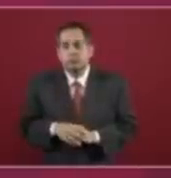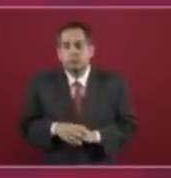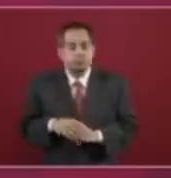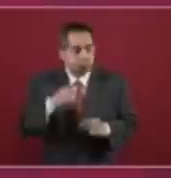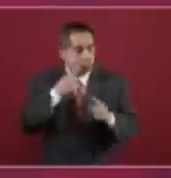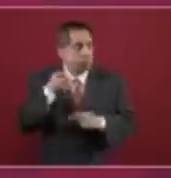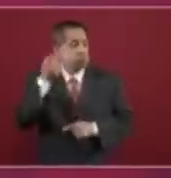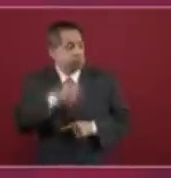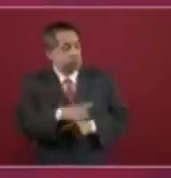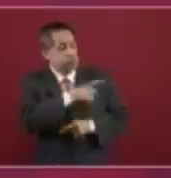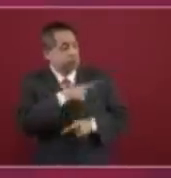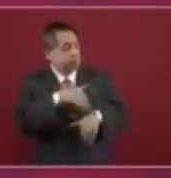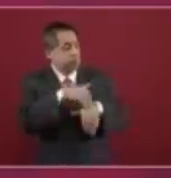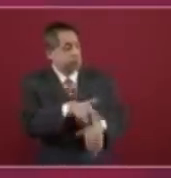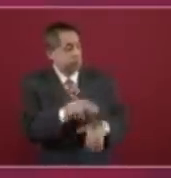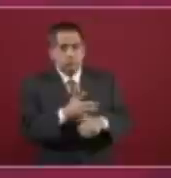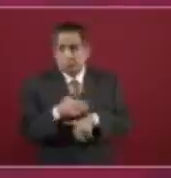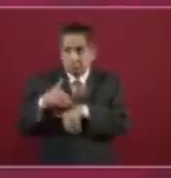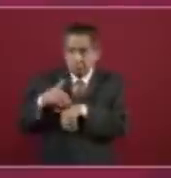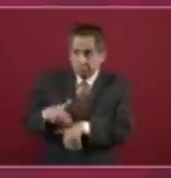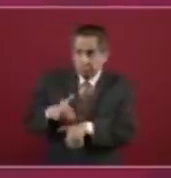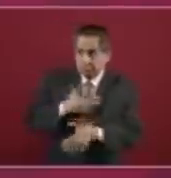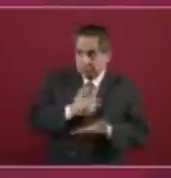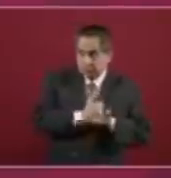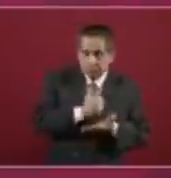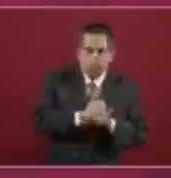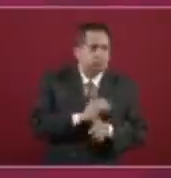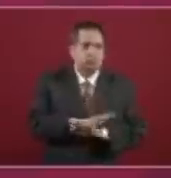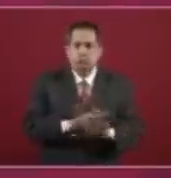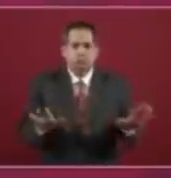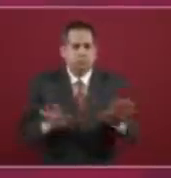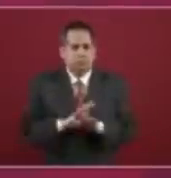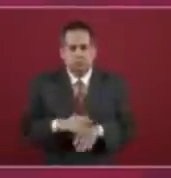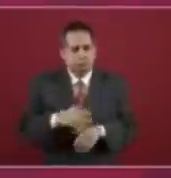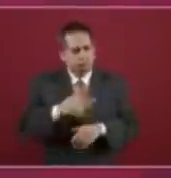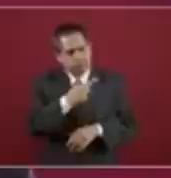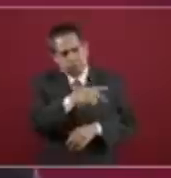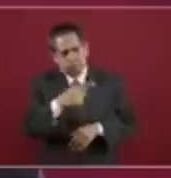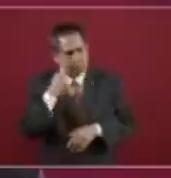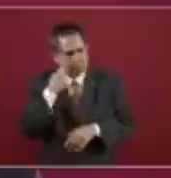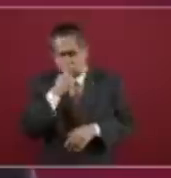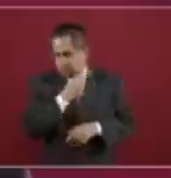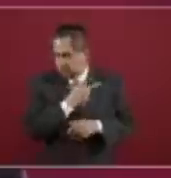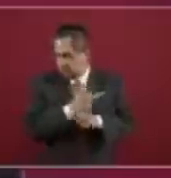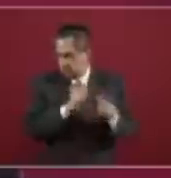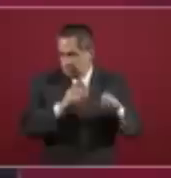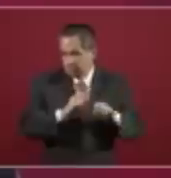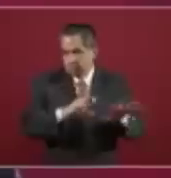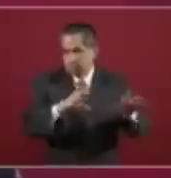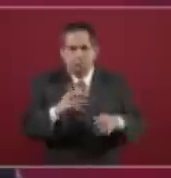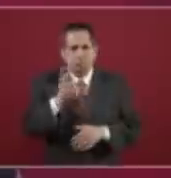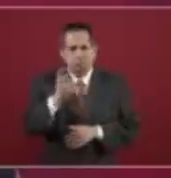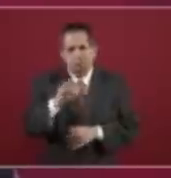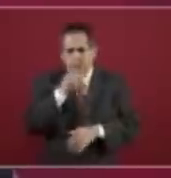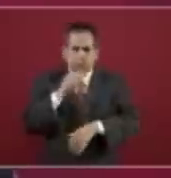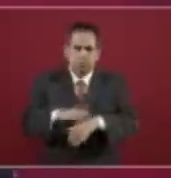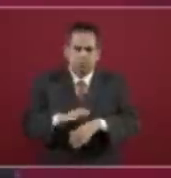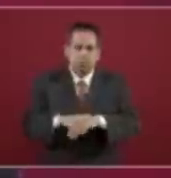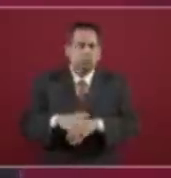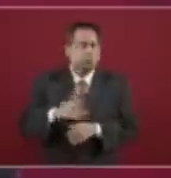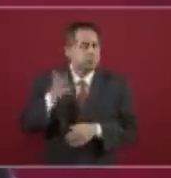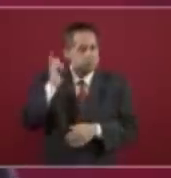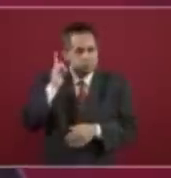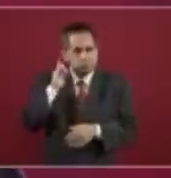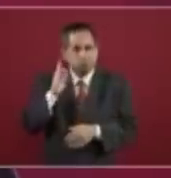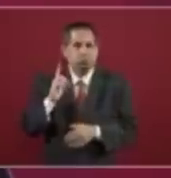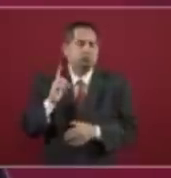consigna para que aprueben determinada política, ¿no? Entonces, eso es lo que puedo contestarte, ojalá y